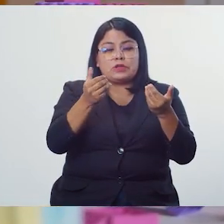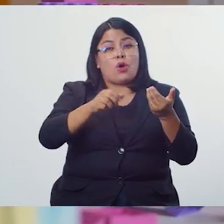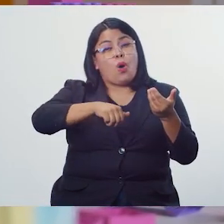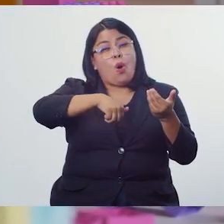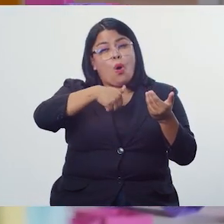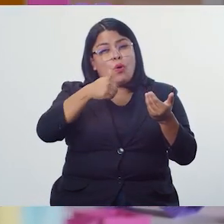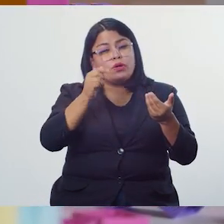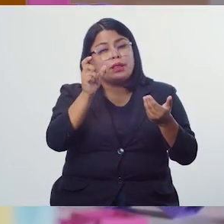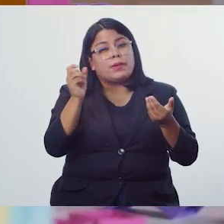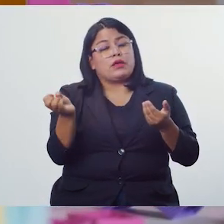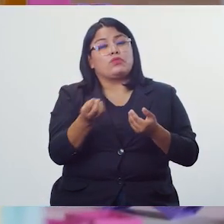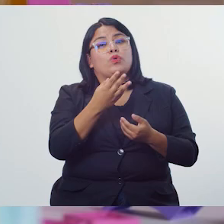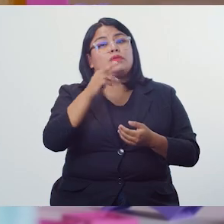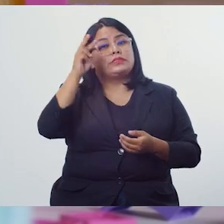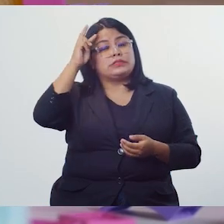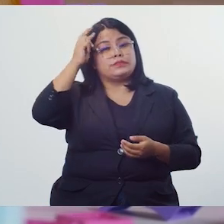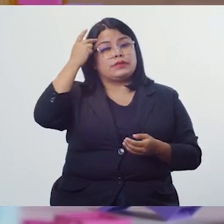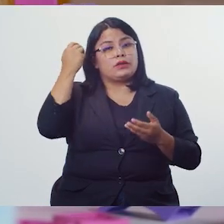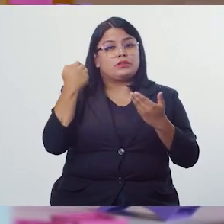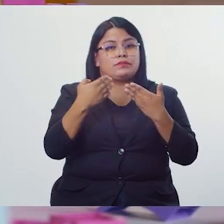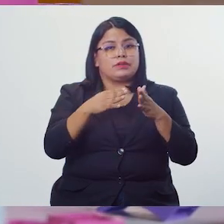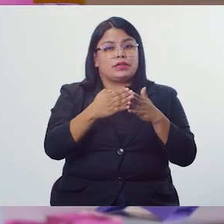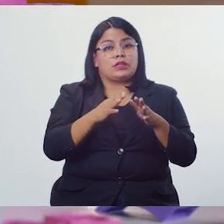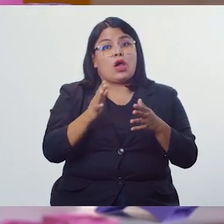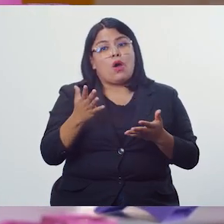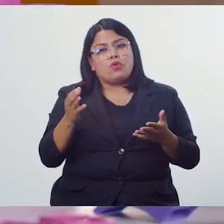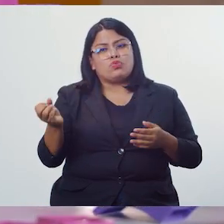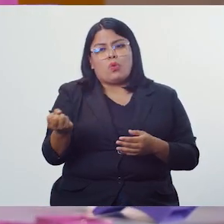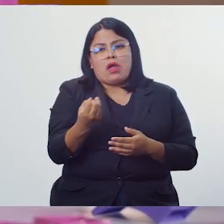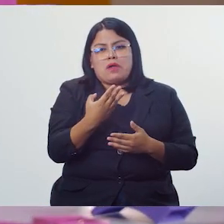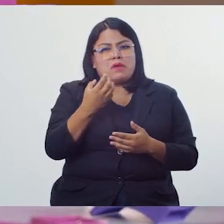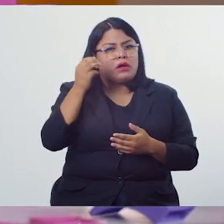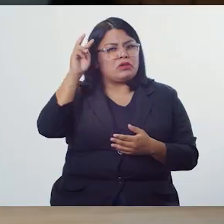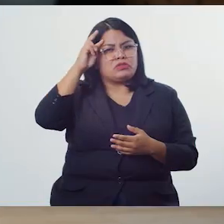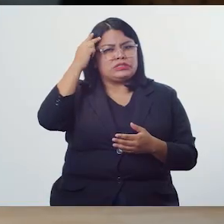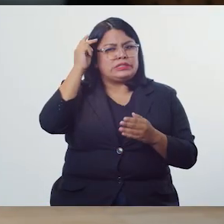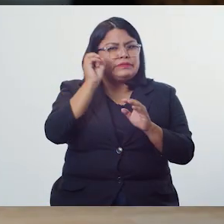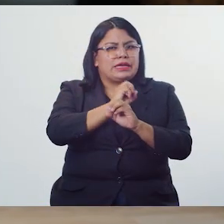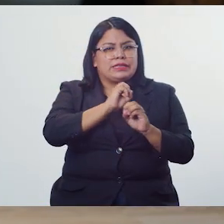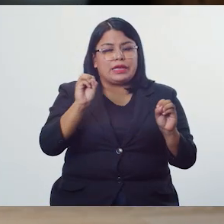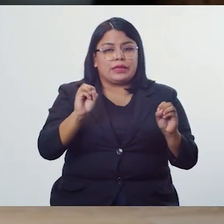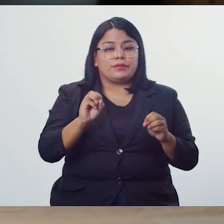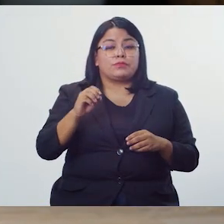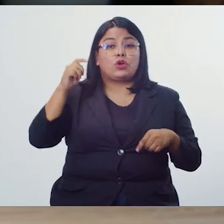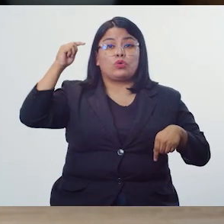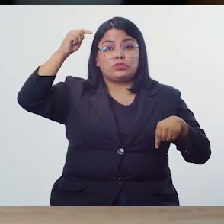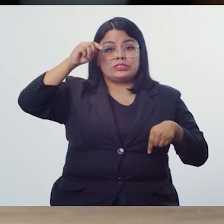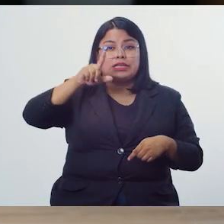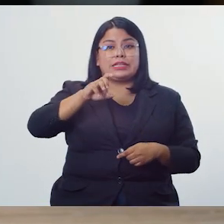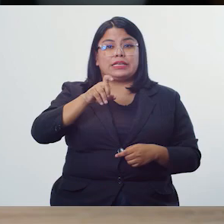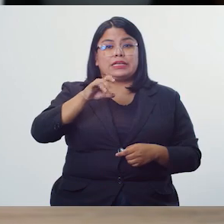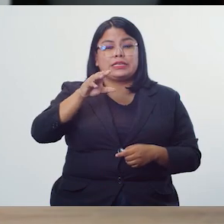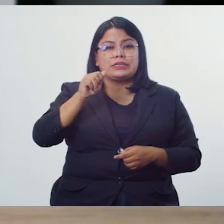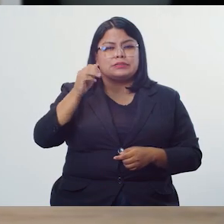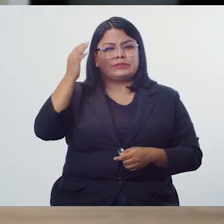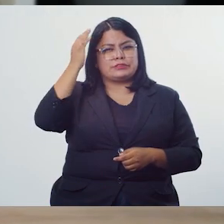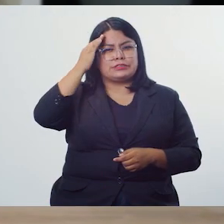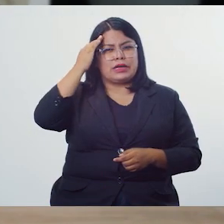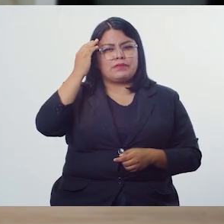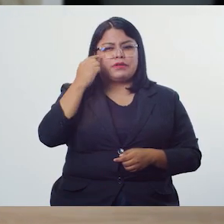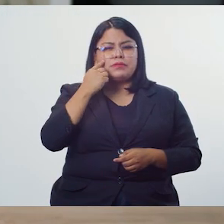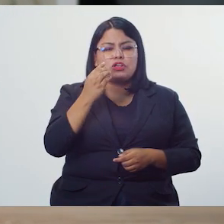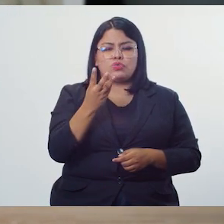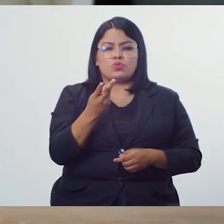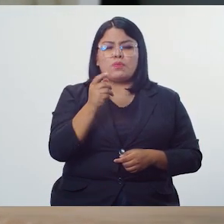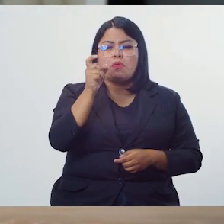crear otras palabras con significado o crear nuevas sin sentido. Conciencia léxica. Saber identificar el